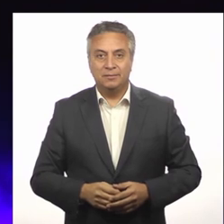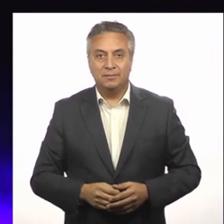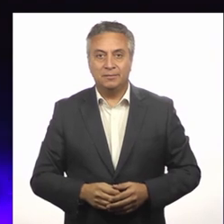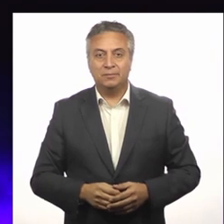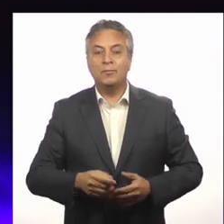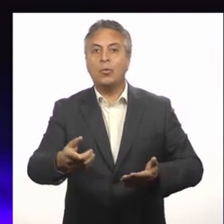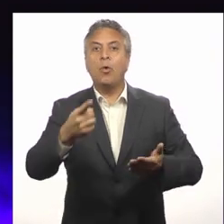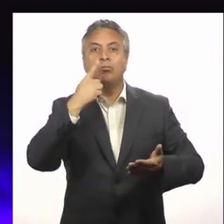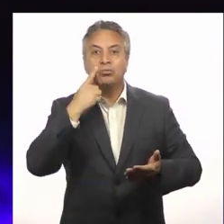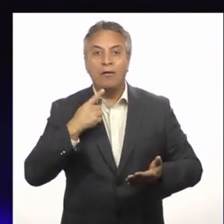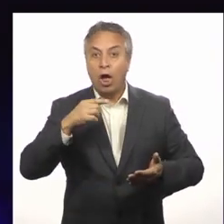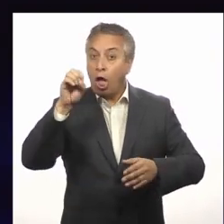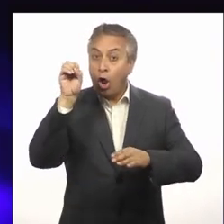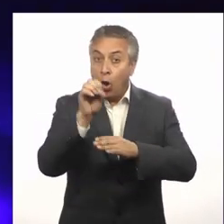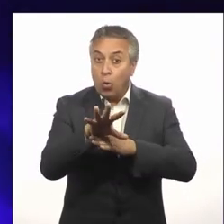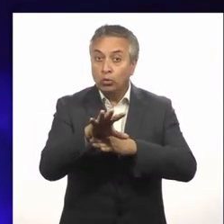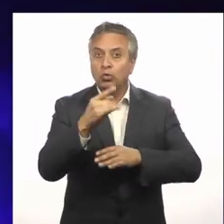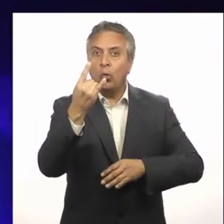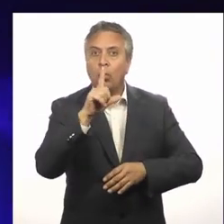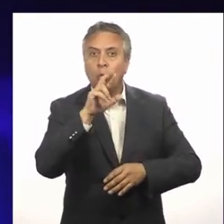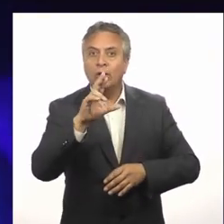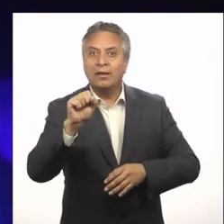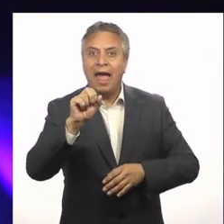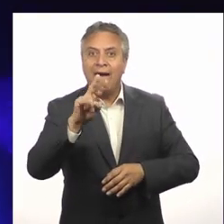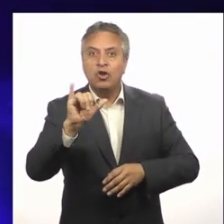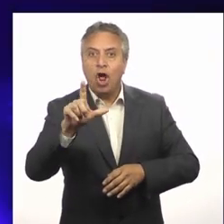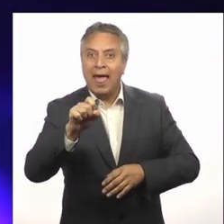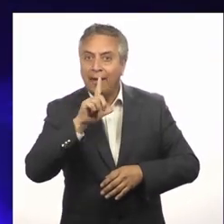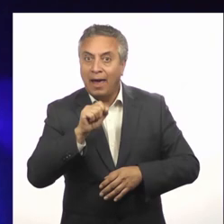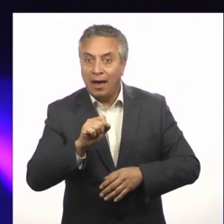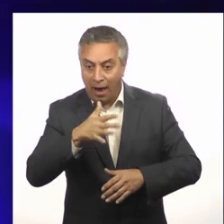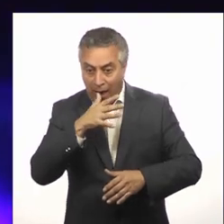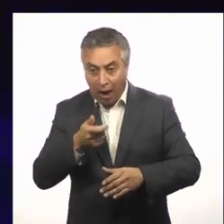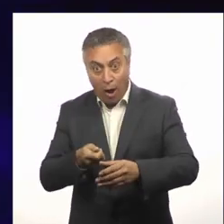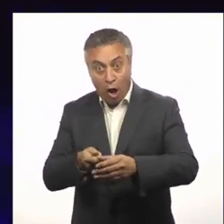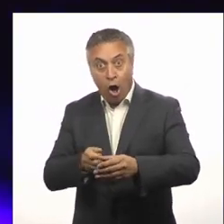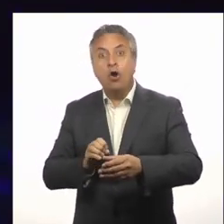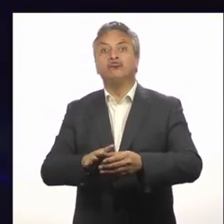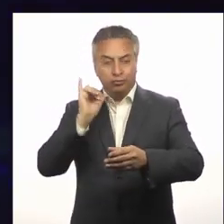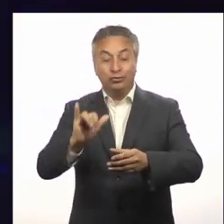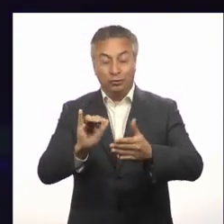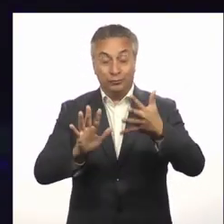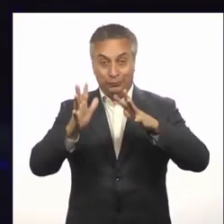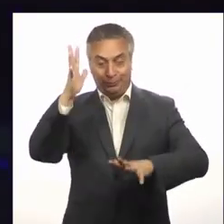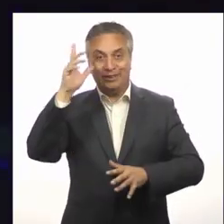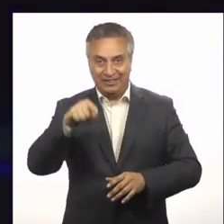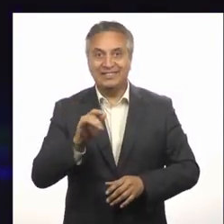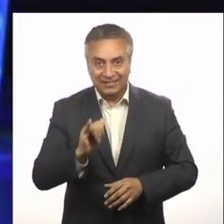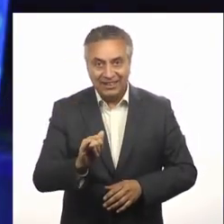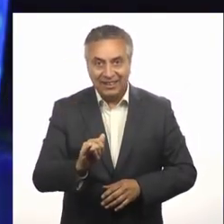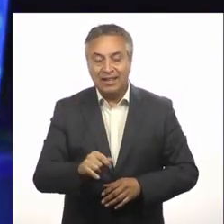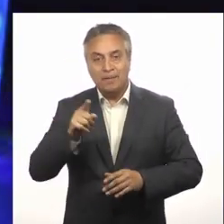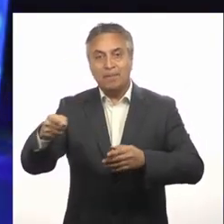Probemos con luz ultravioleta. El agua tónica, sí, ya está brillando. La tinta del